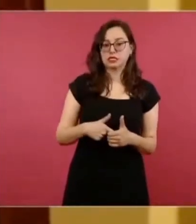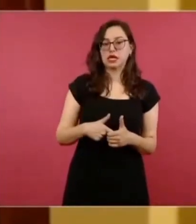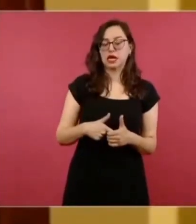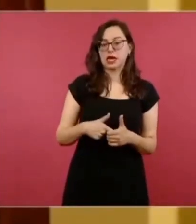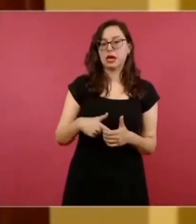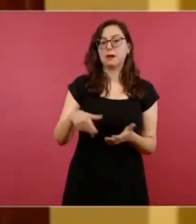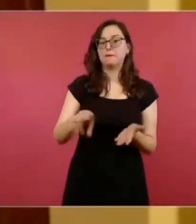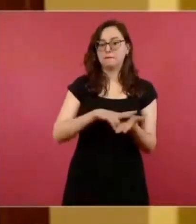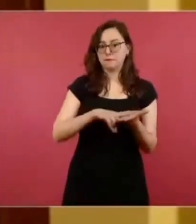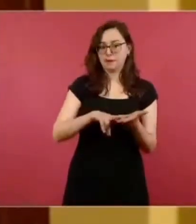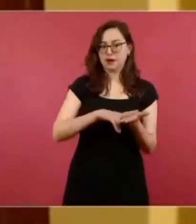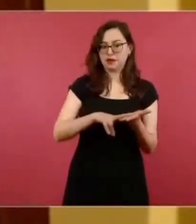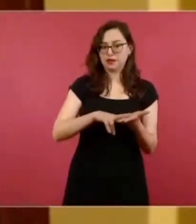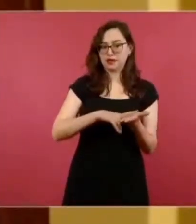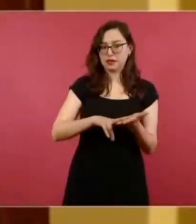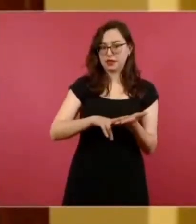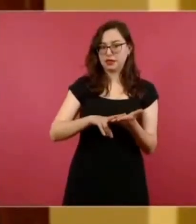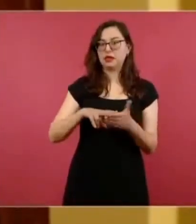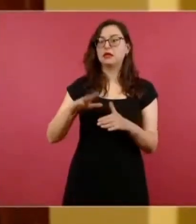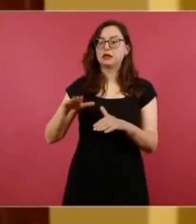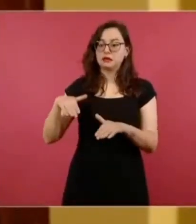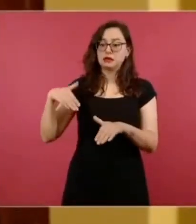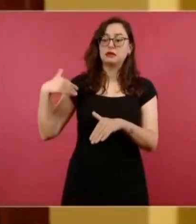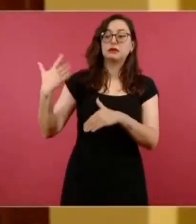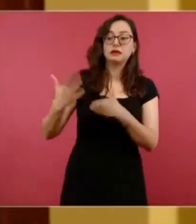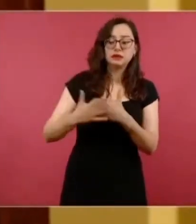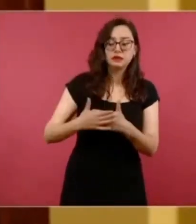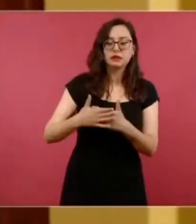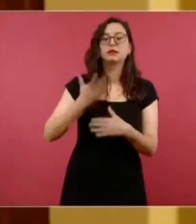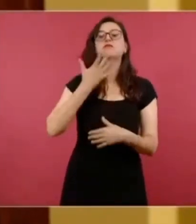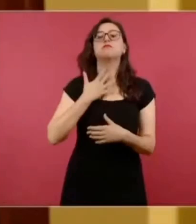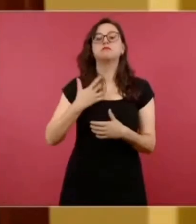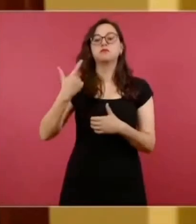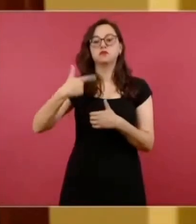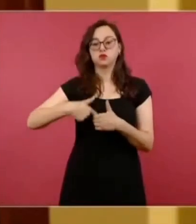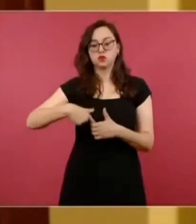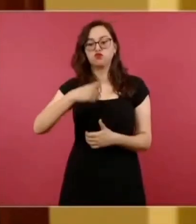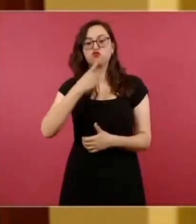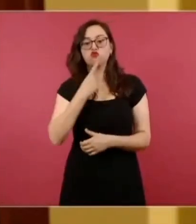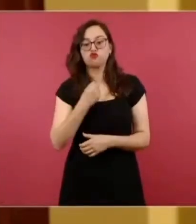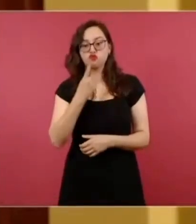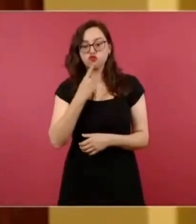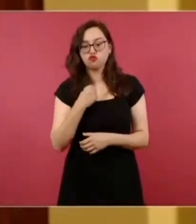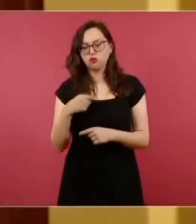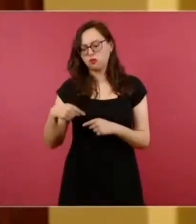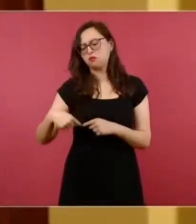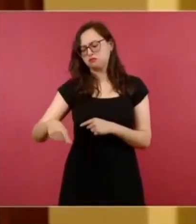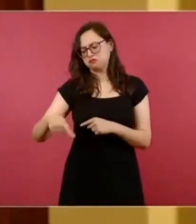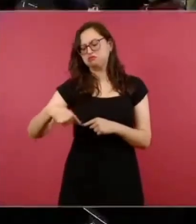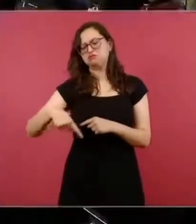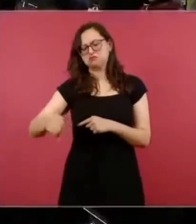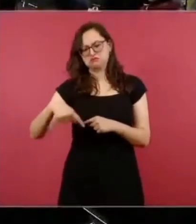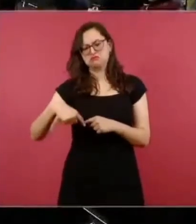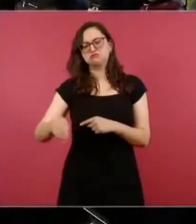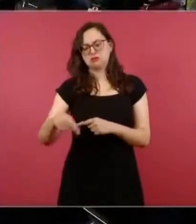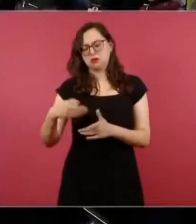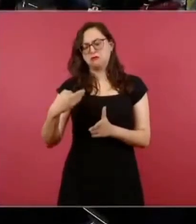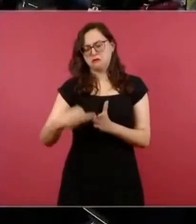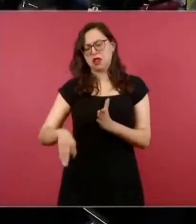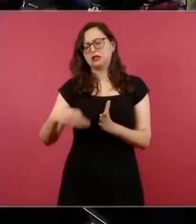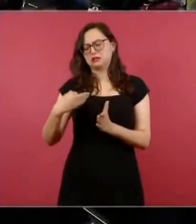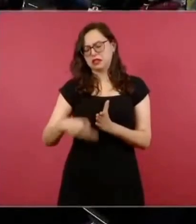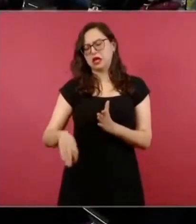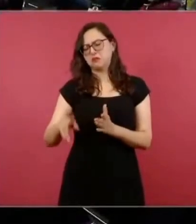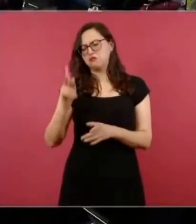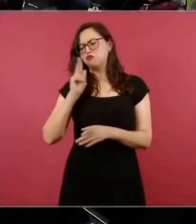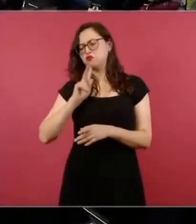gasolina magna. Entonces todavía nos faltan algunas semanas. El día de hoy estamos a empezar ya con la